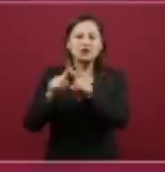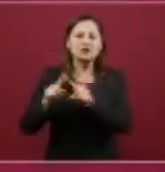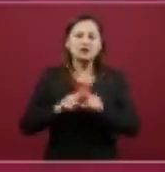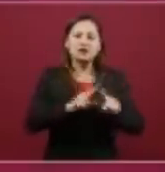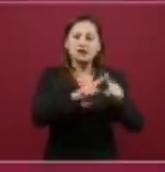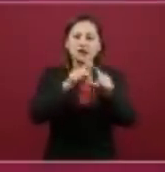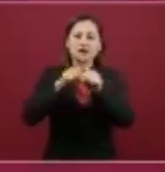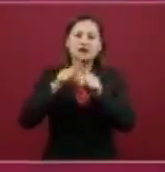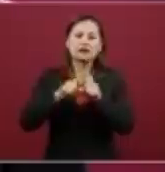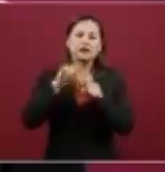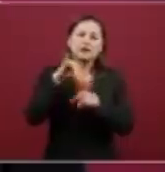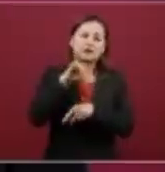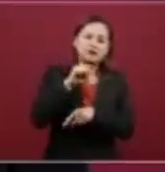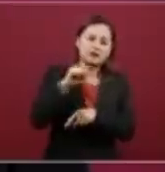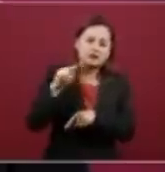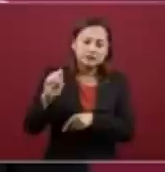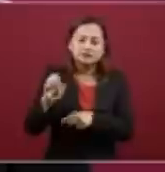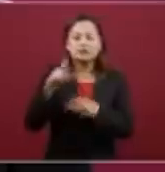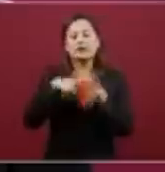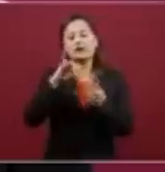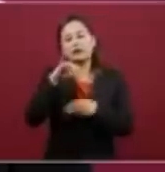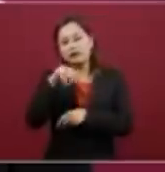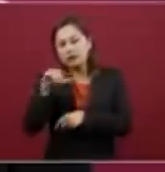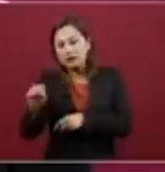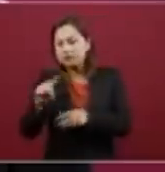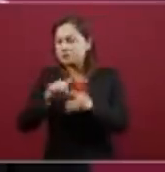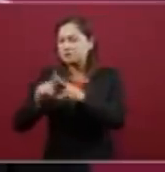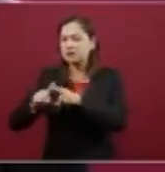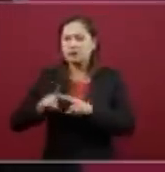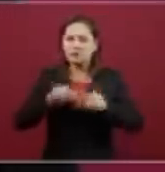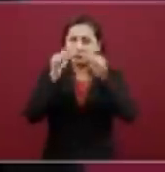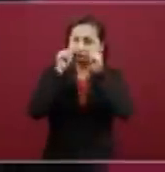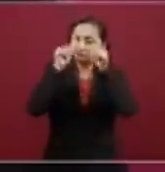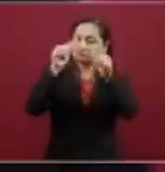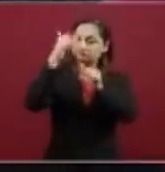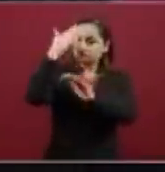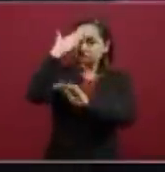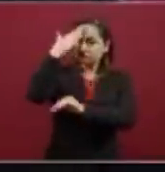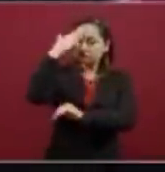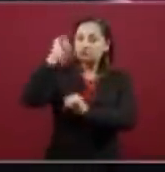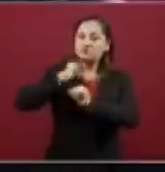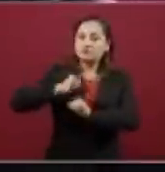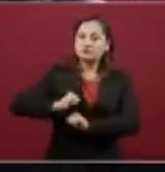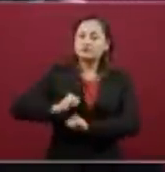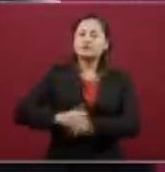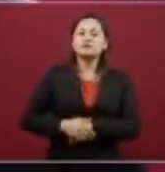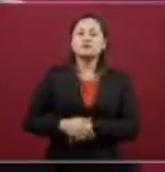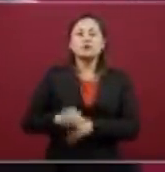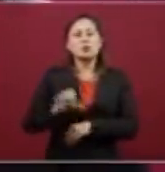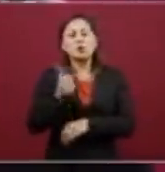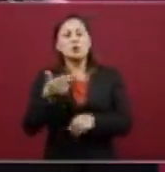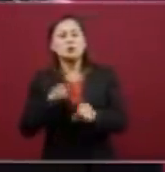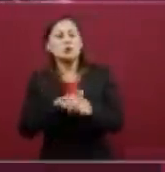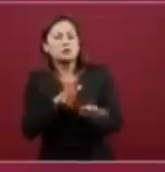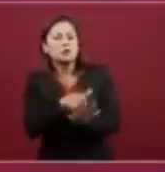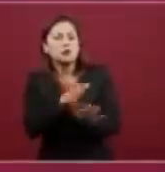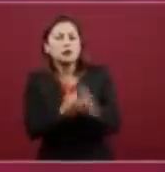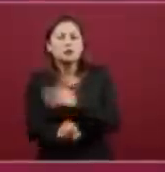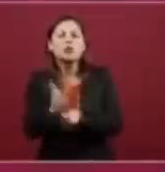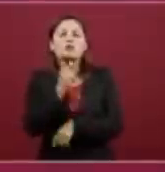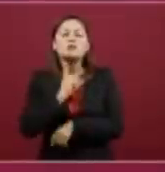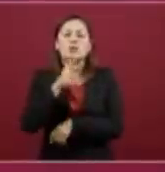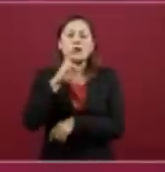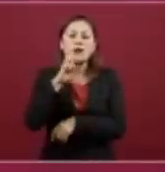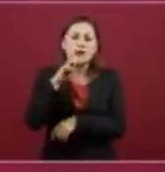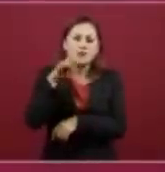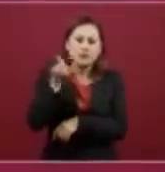del ISSSTE, del Seguro, inclusive de hospitales como el de Pemex o el sistema de salud de